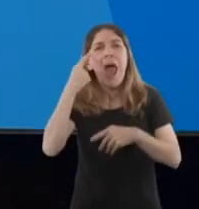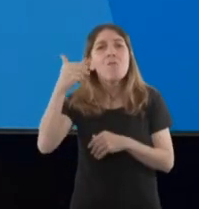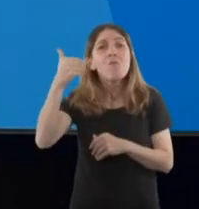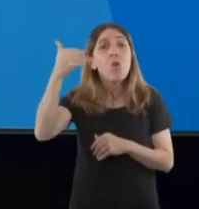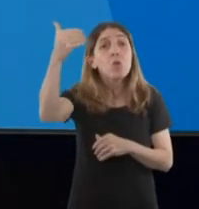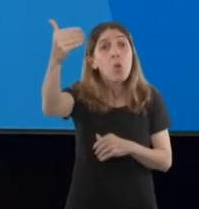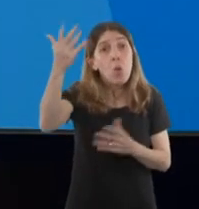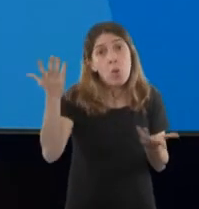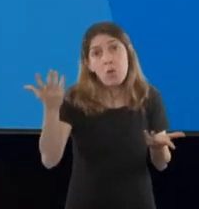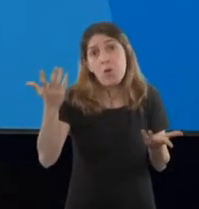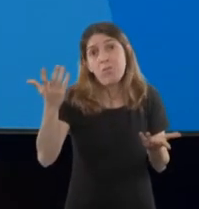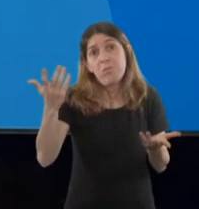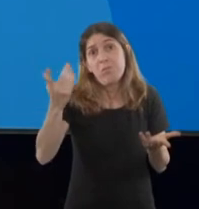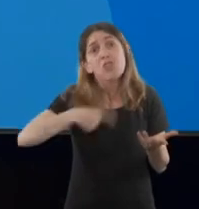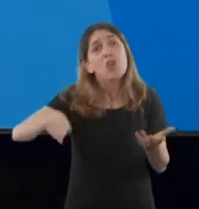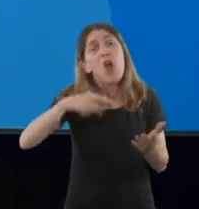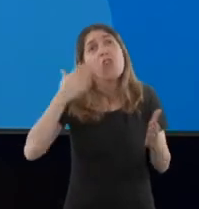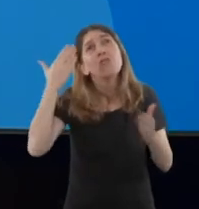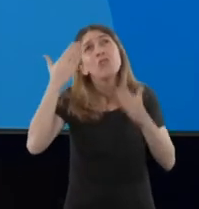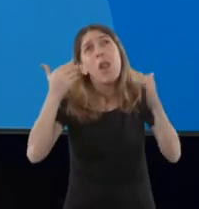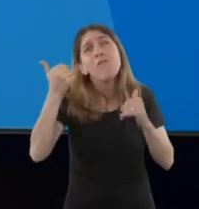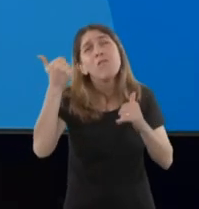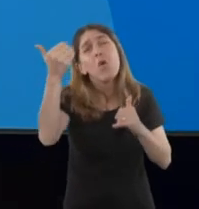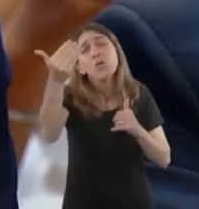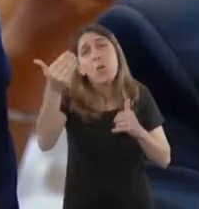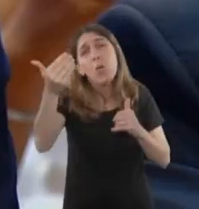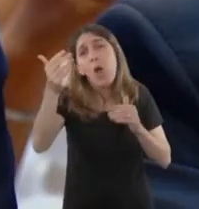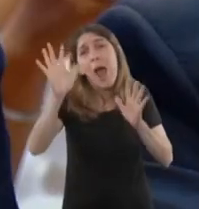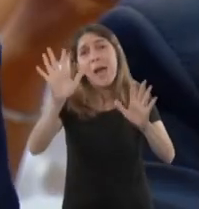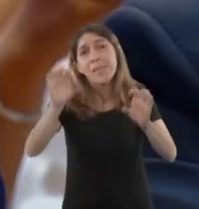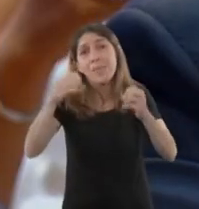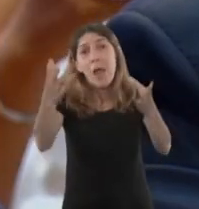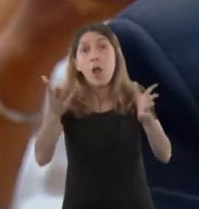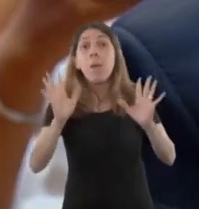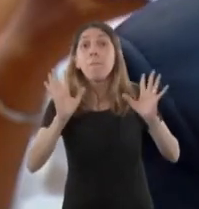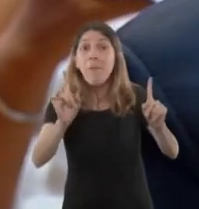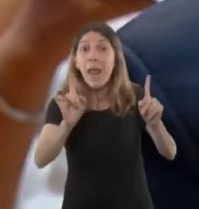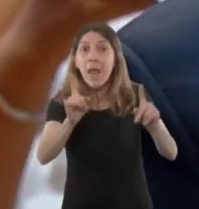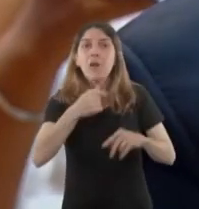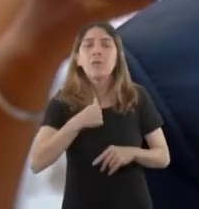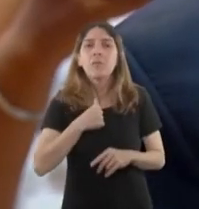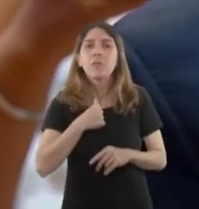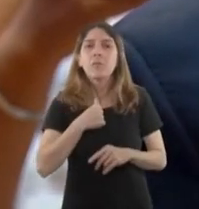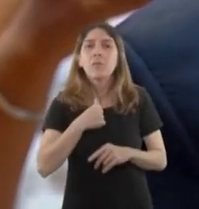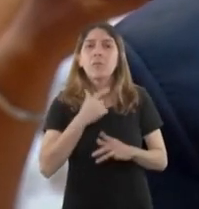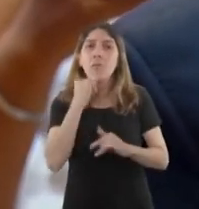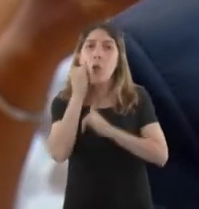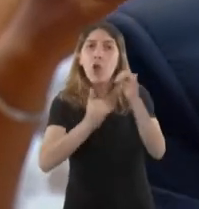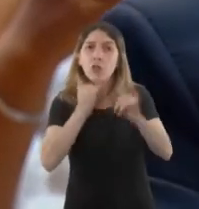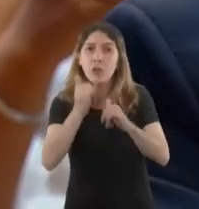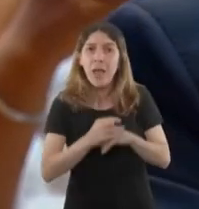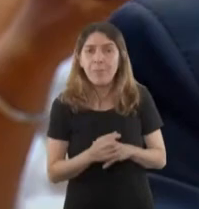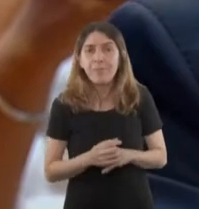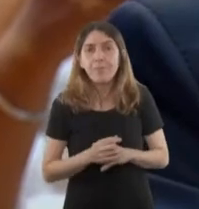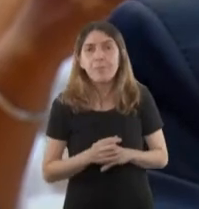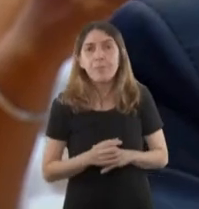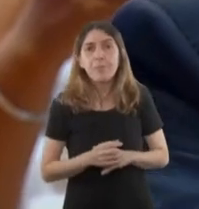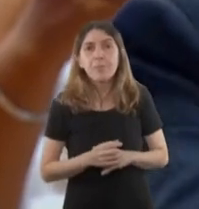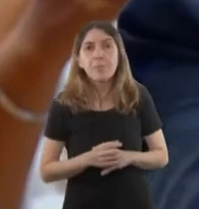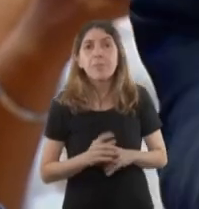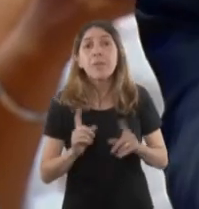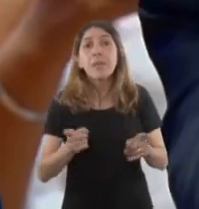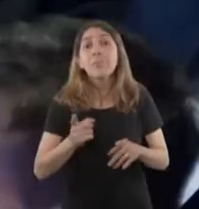todos anhelamos para la argentina pero no quiero dejar de contarles que en el momento en que